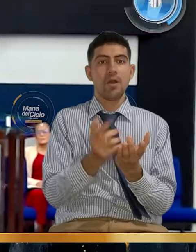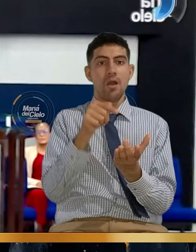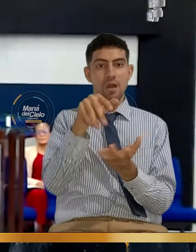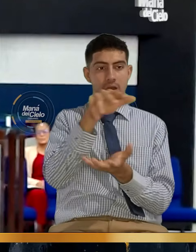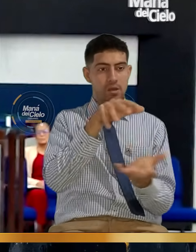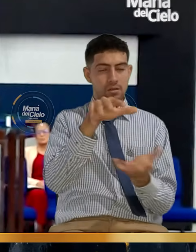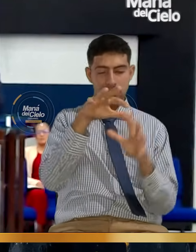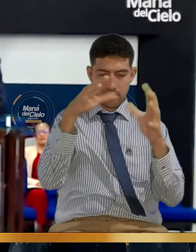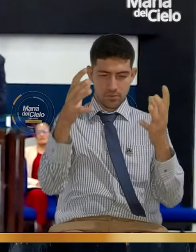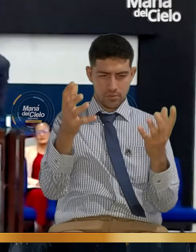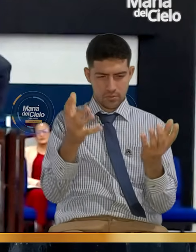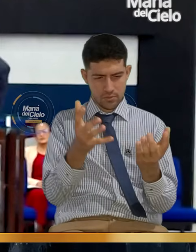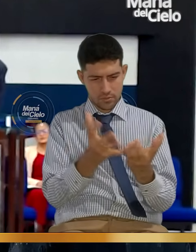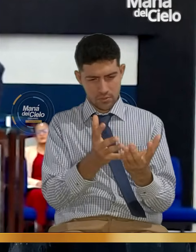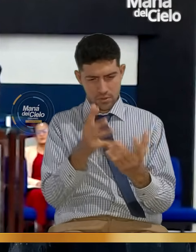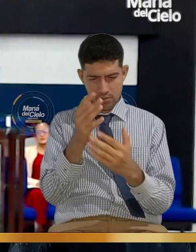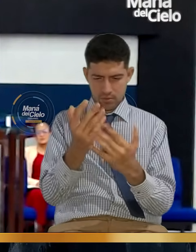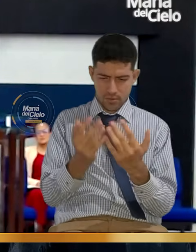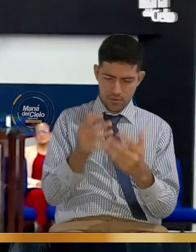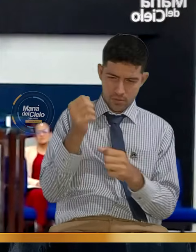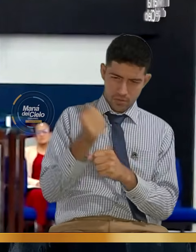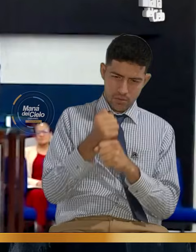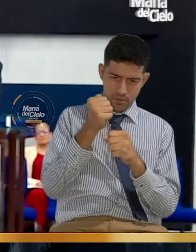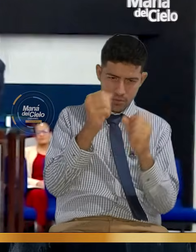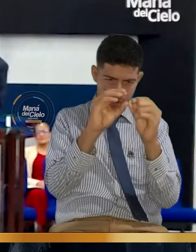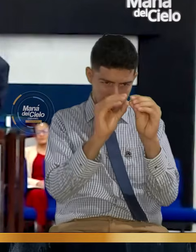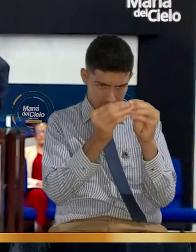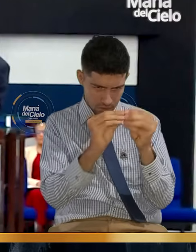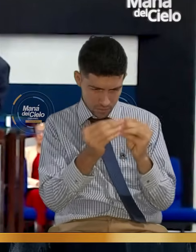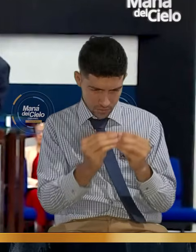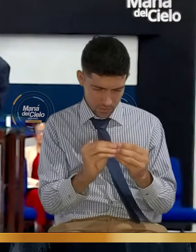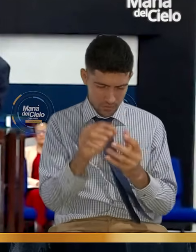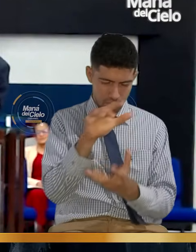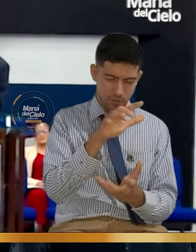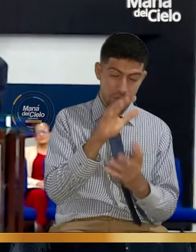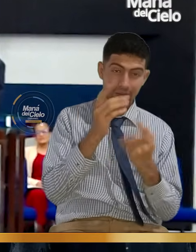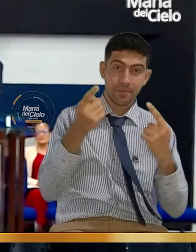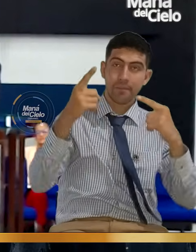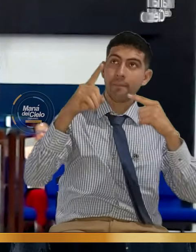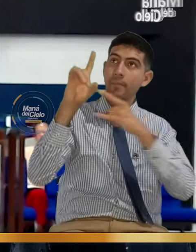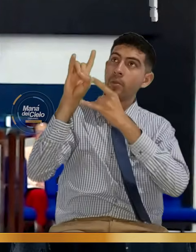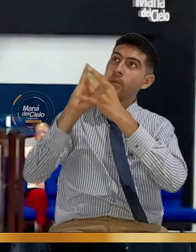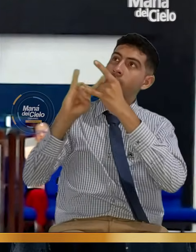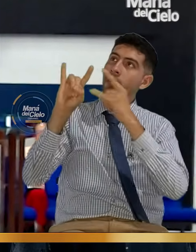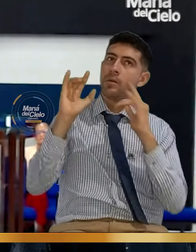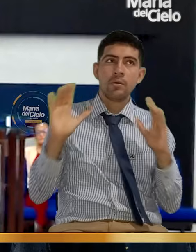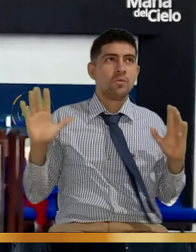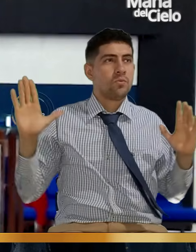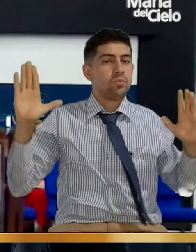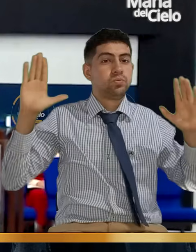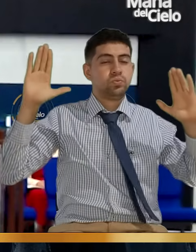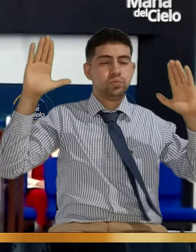Los ríos tienen orden. Las montañas tienen orden. Tienen su razón de ser. Las